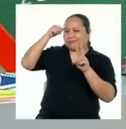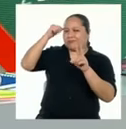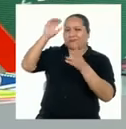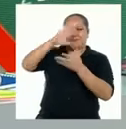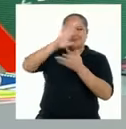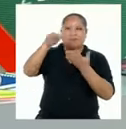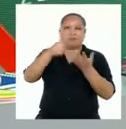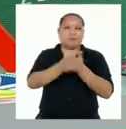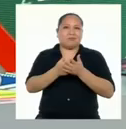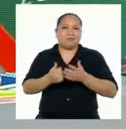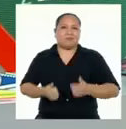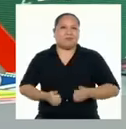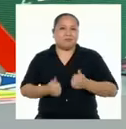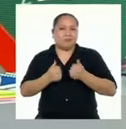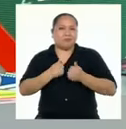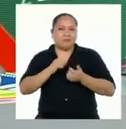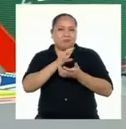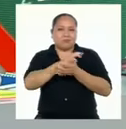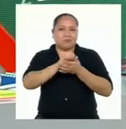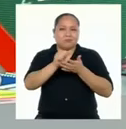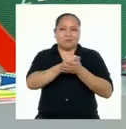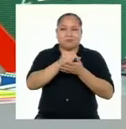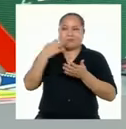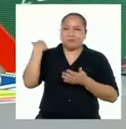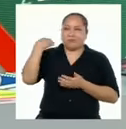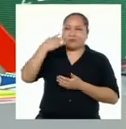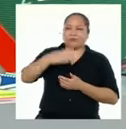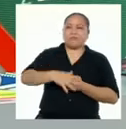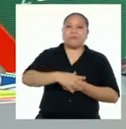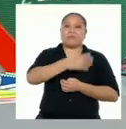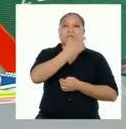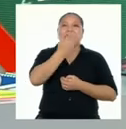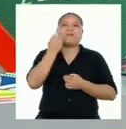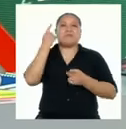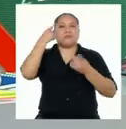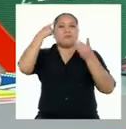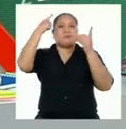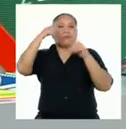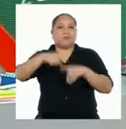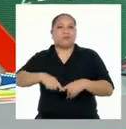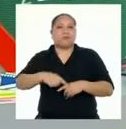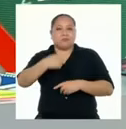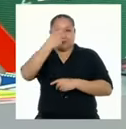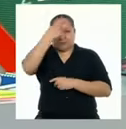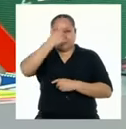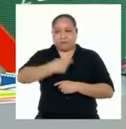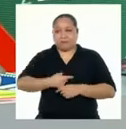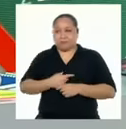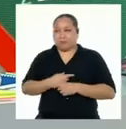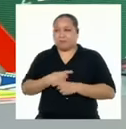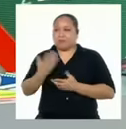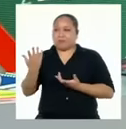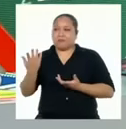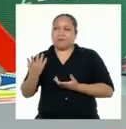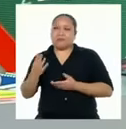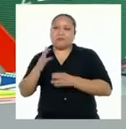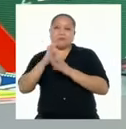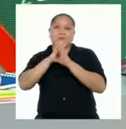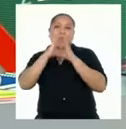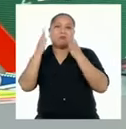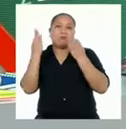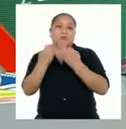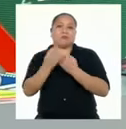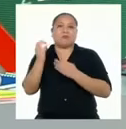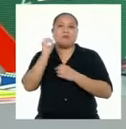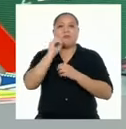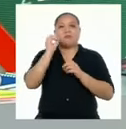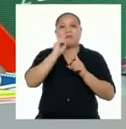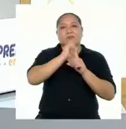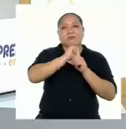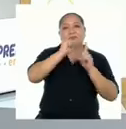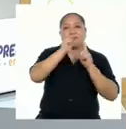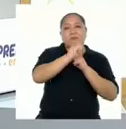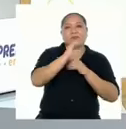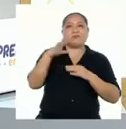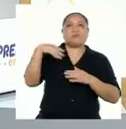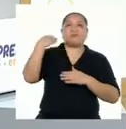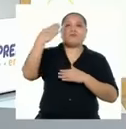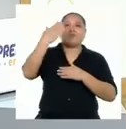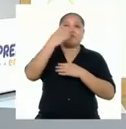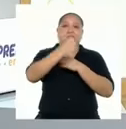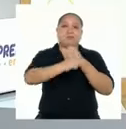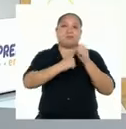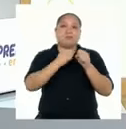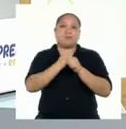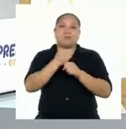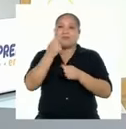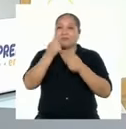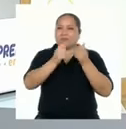estos meses nos permitirá tomar mejores decisiones a nivel personal, familiar y también social el próximo año.